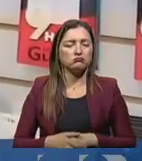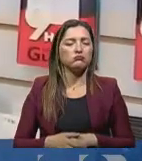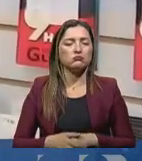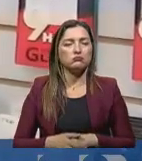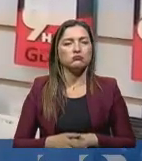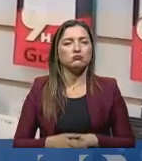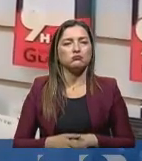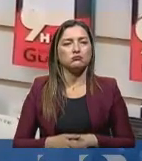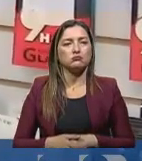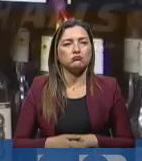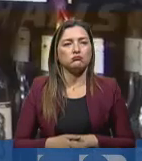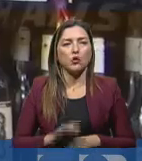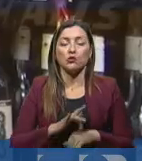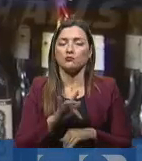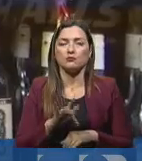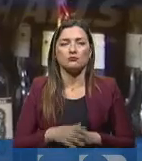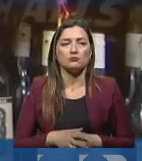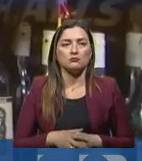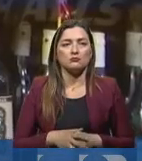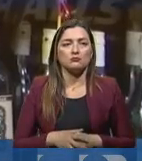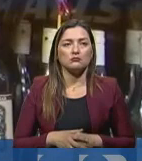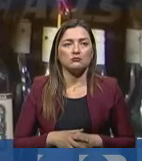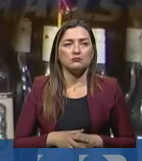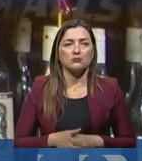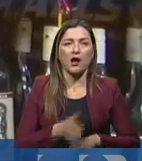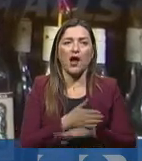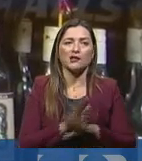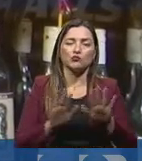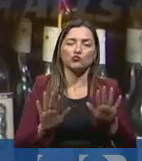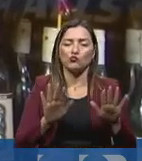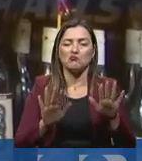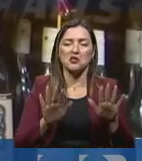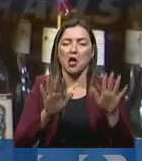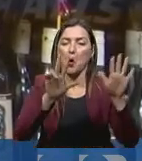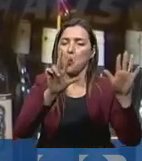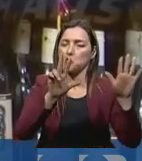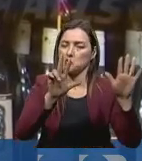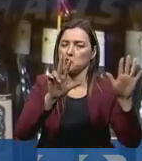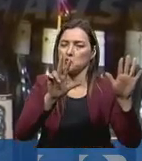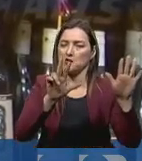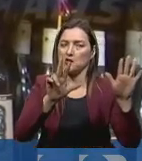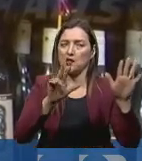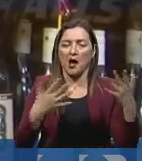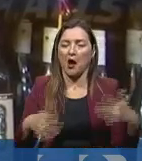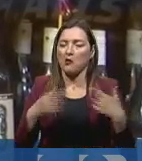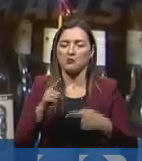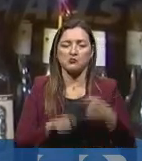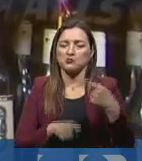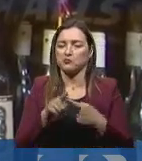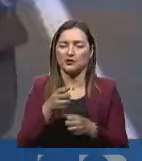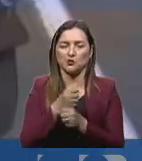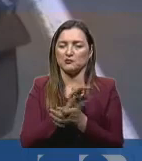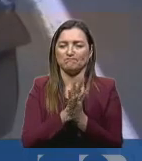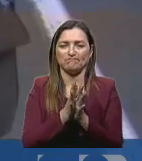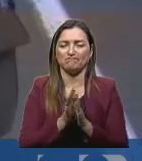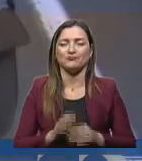o más temprano también en temporada cerrábamos a la 8 claro ya no se puede no es locomoción no hay una buena seguridad